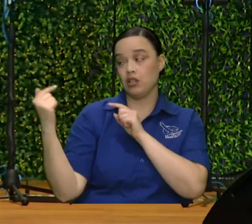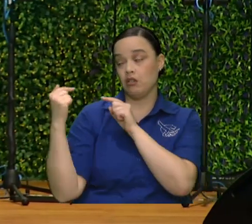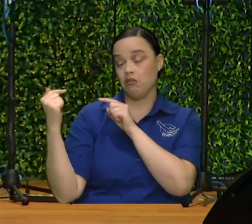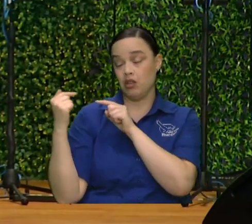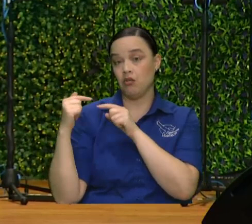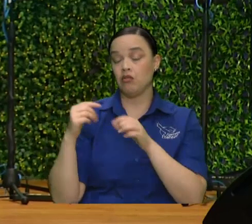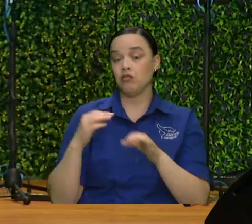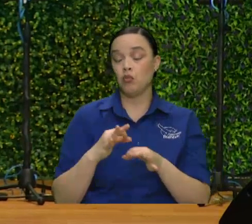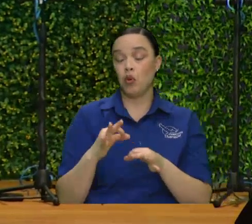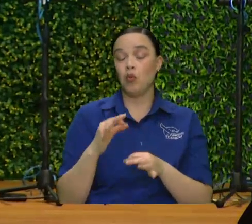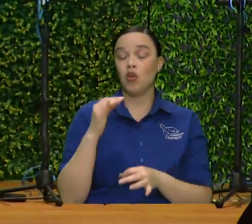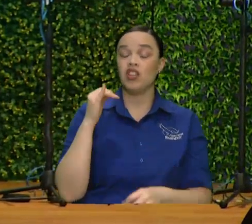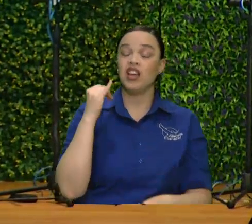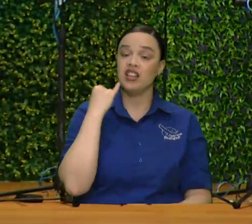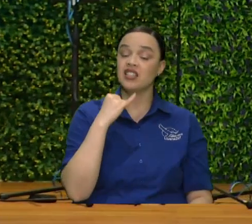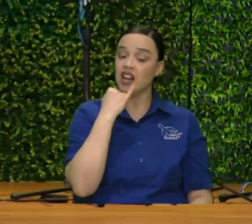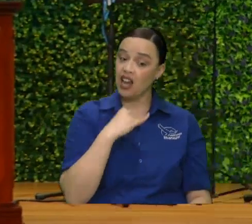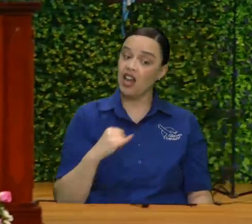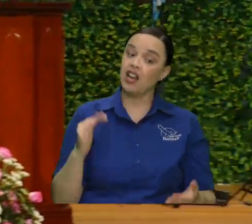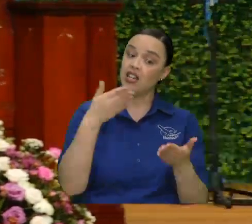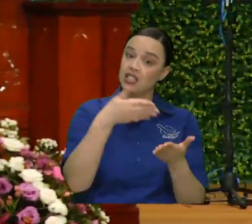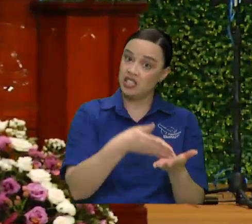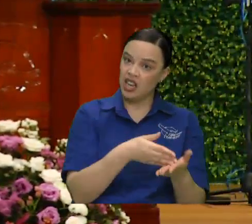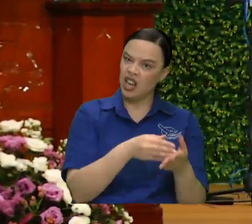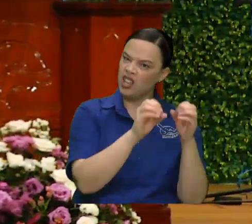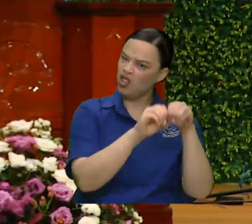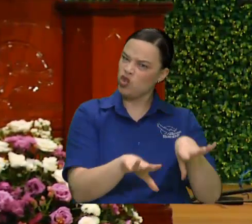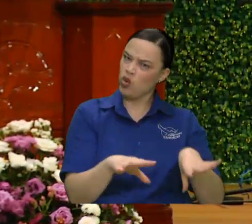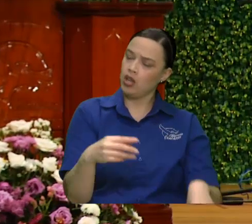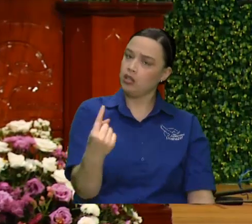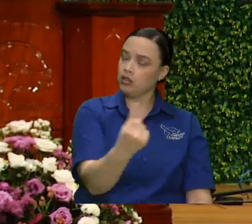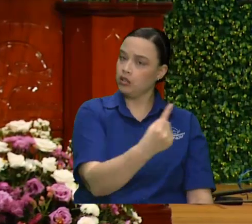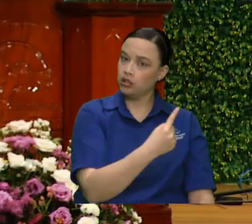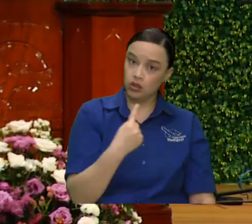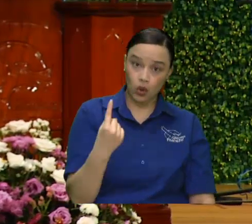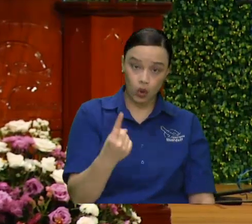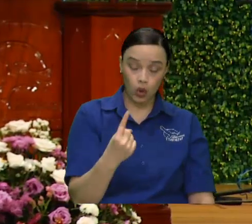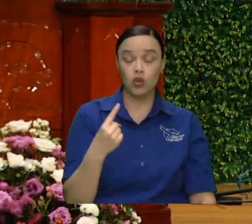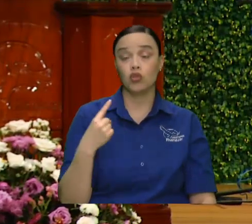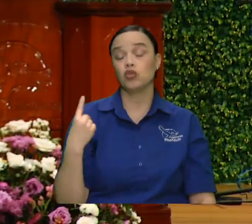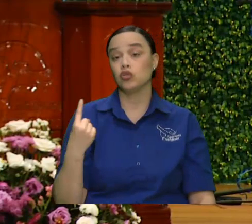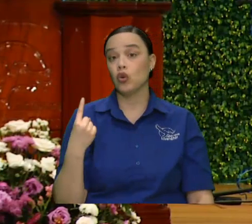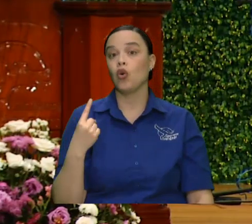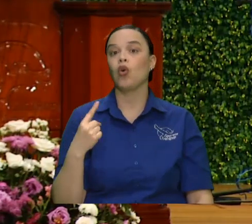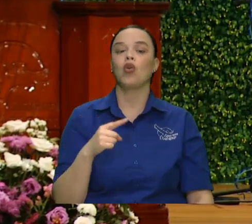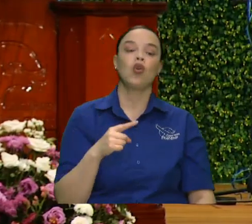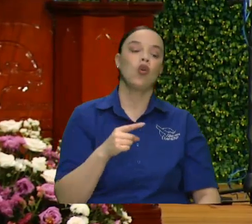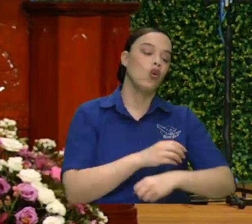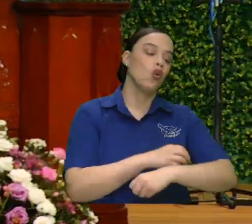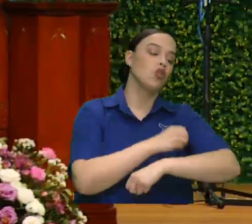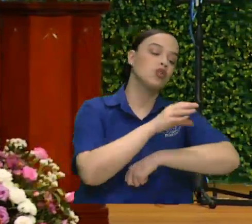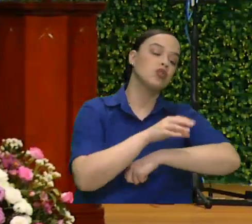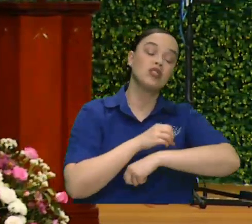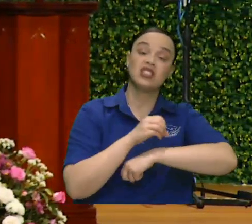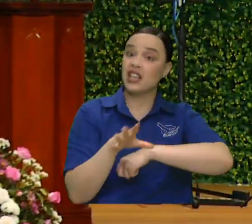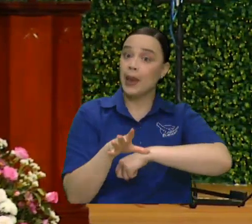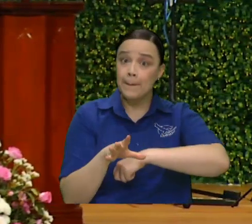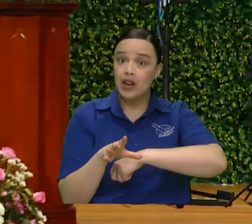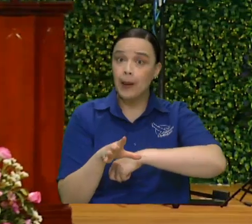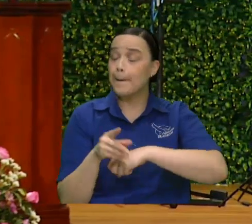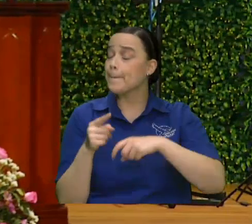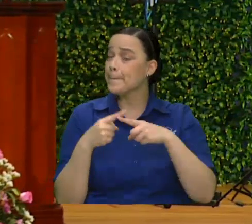y y devastan todos ellos solo logran sembrar pero ya sin la esperanza de poder cosechar